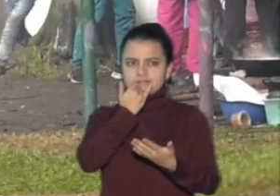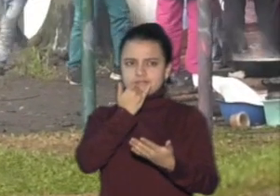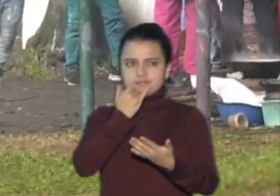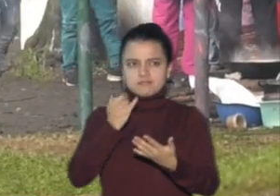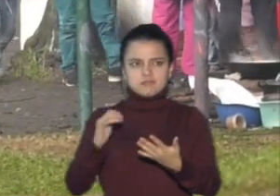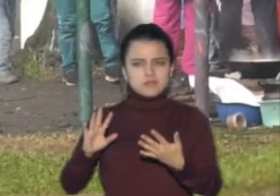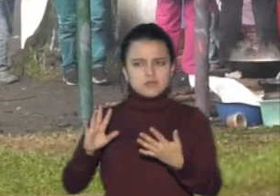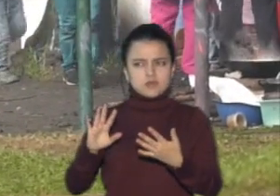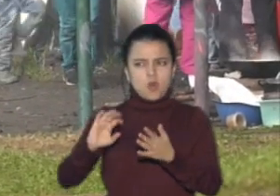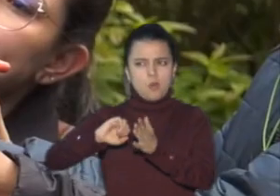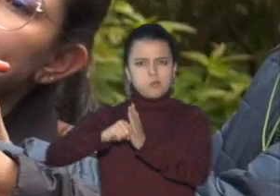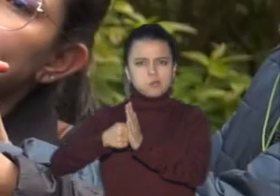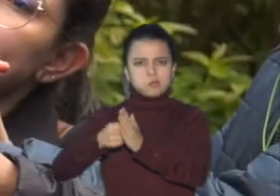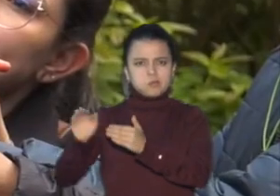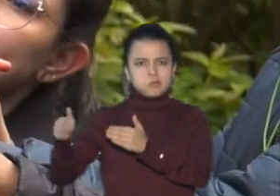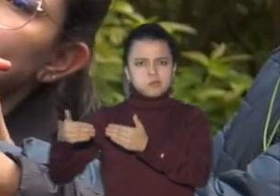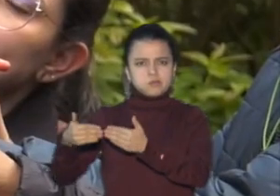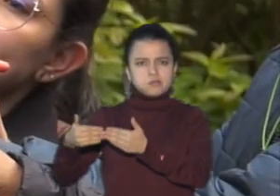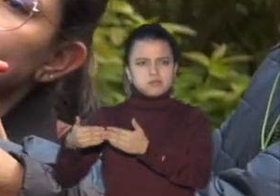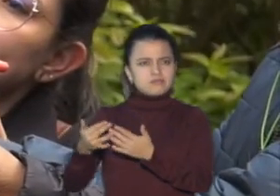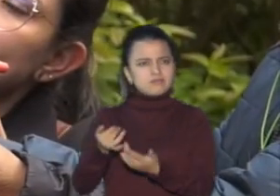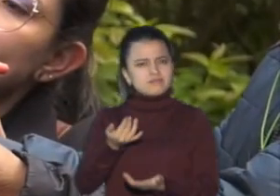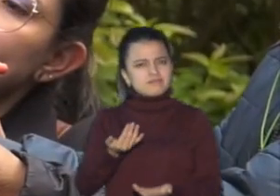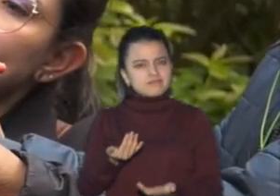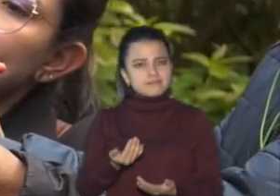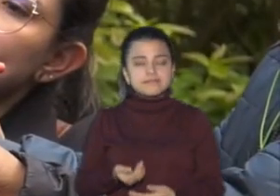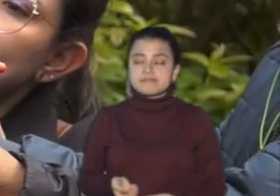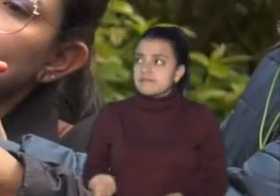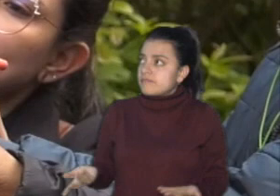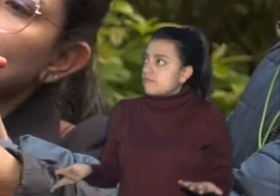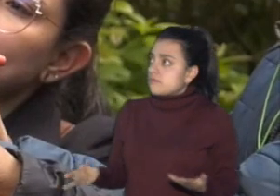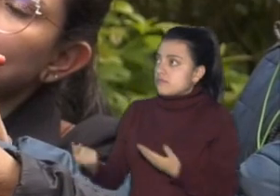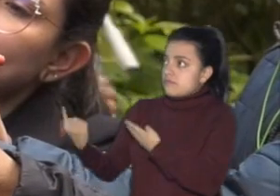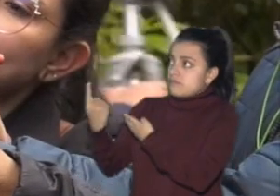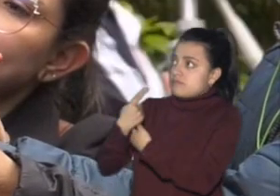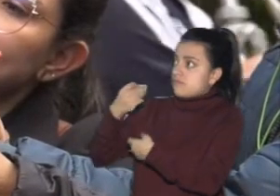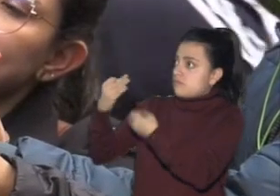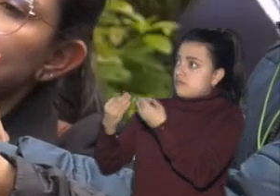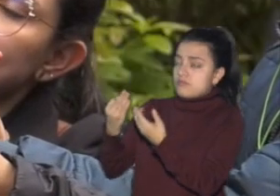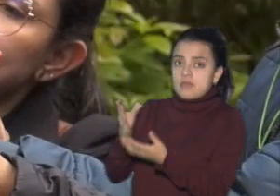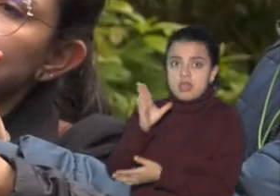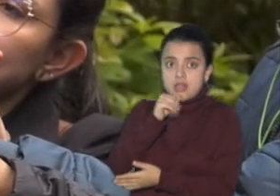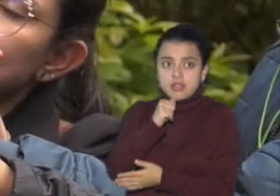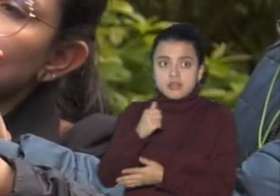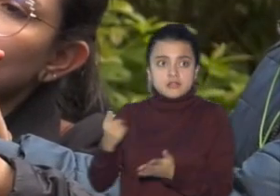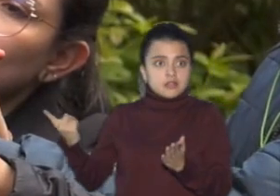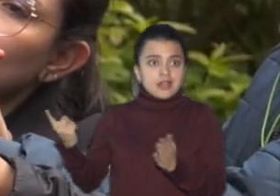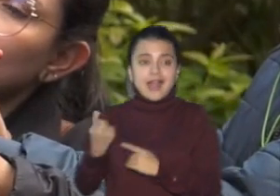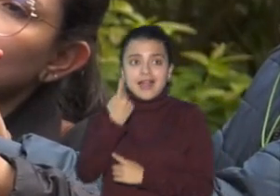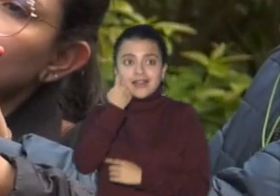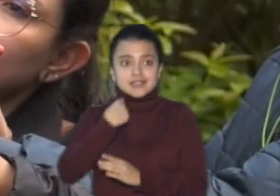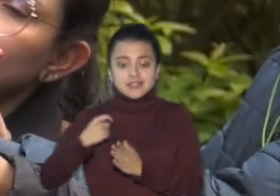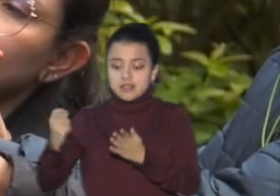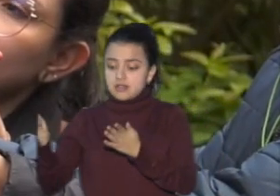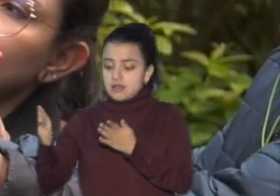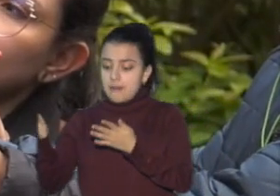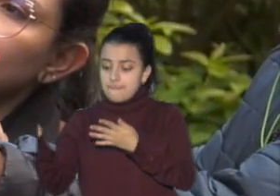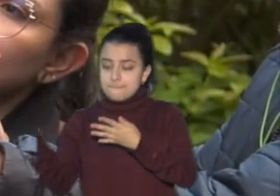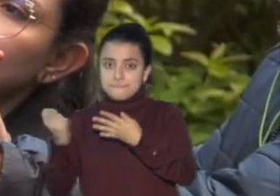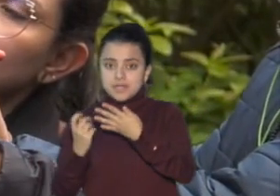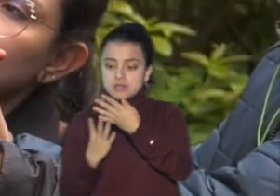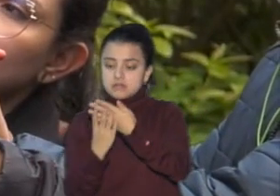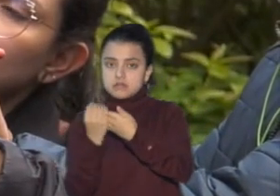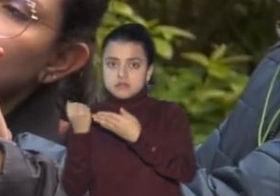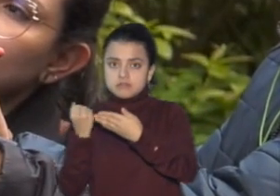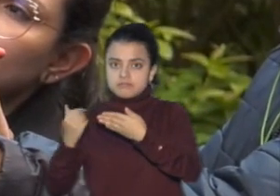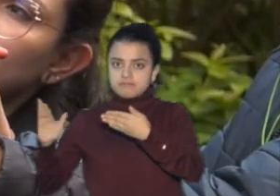fallo que nos obligue a acatar alguna decisión porque el juez de segunda instancia el día de ayer declaró la nulidad